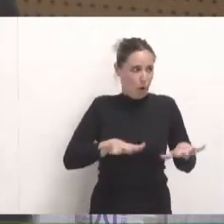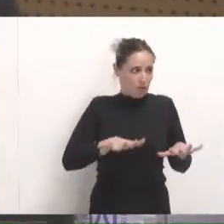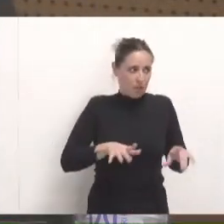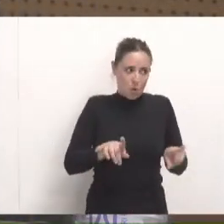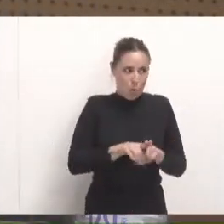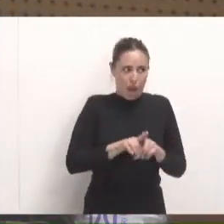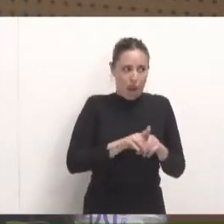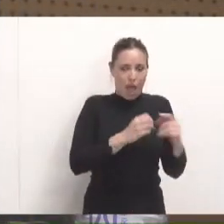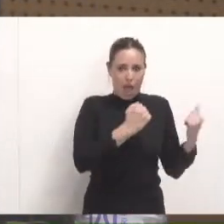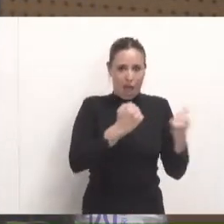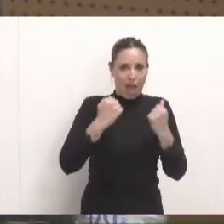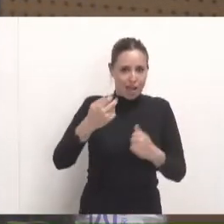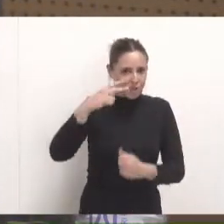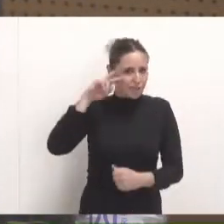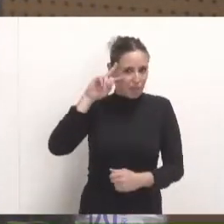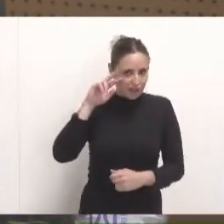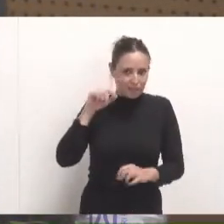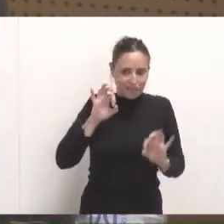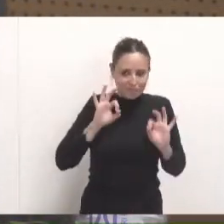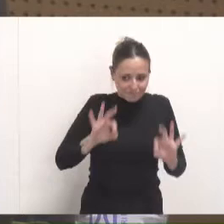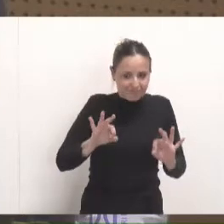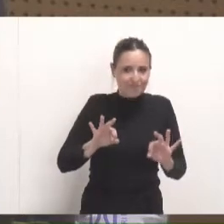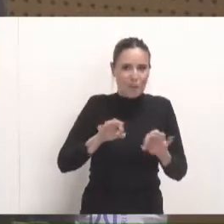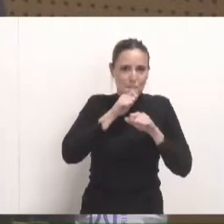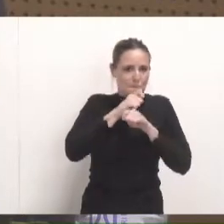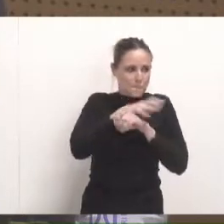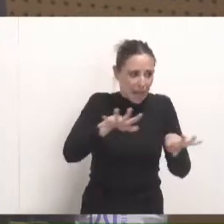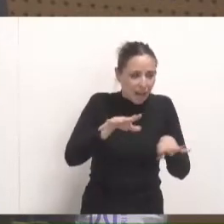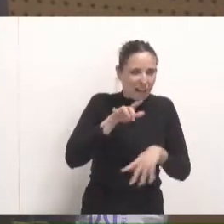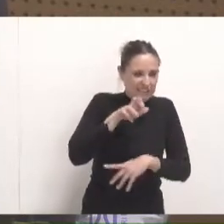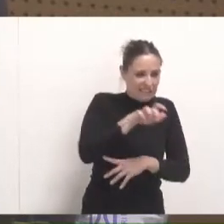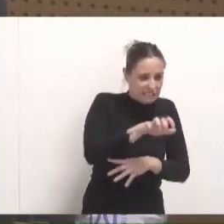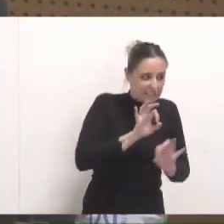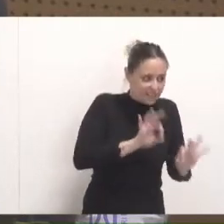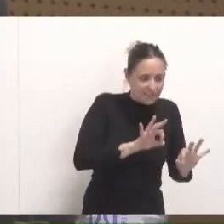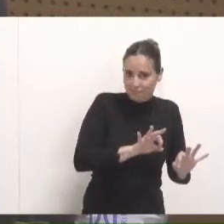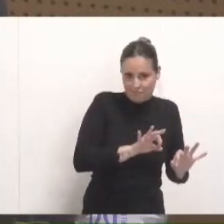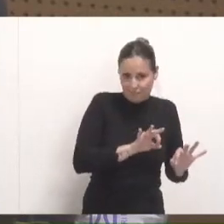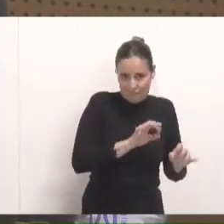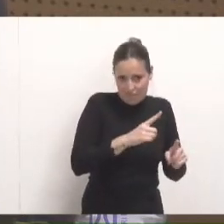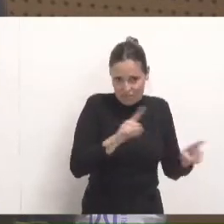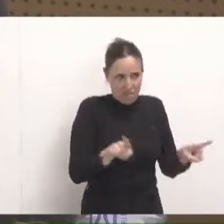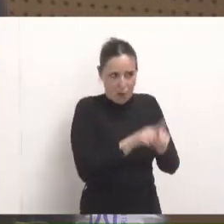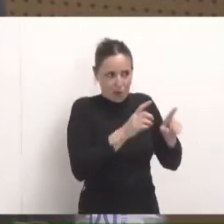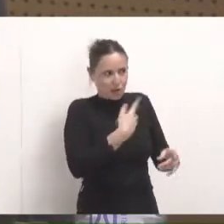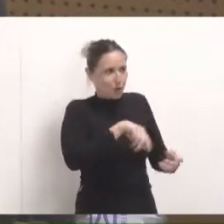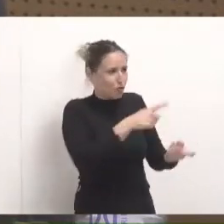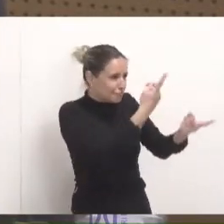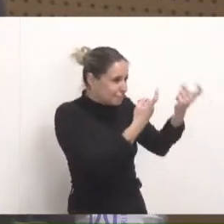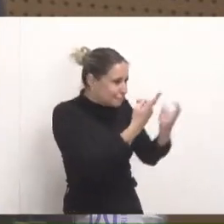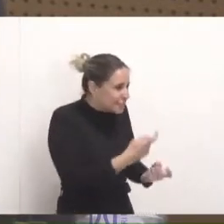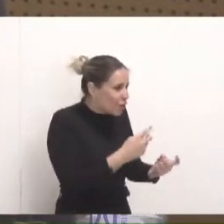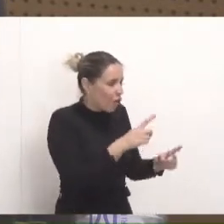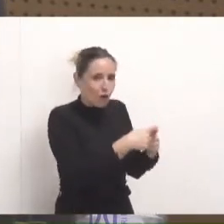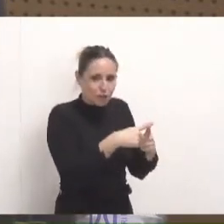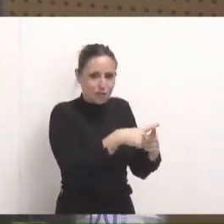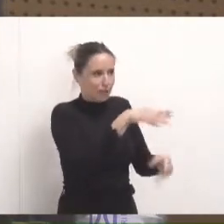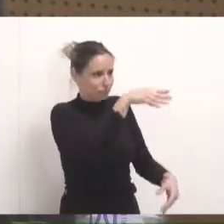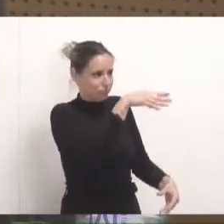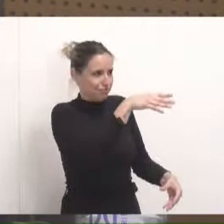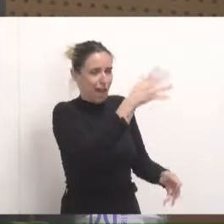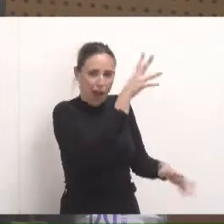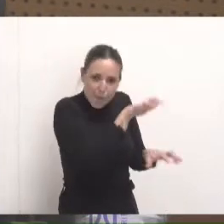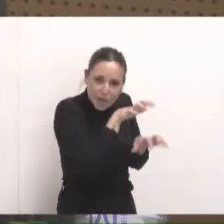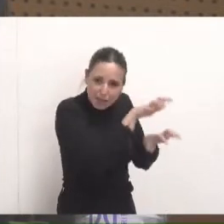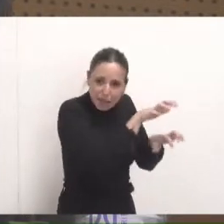experta en este tipo de plagas, aunque más o menos hayamos podido irnos documentando y leyendo y aprendiendo cosas, ¿no?, y que los expertos o las expertas son las personas que